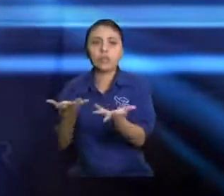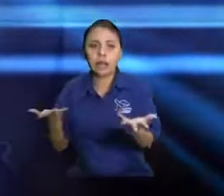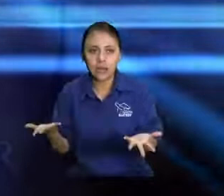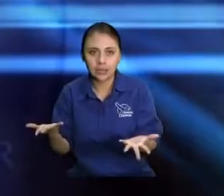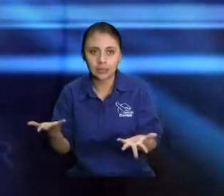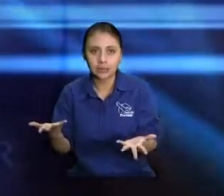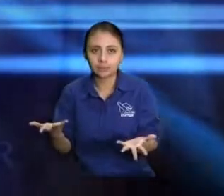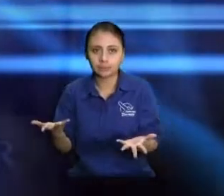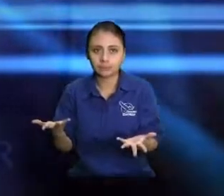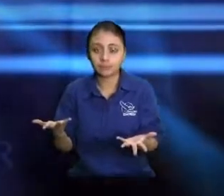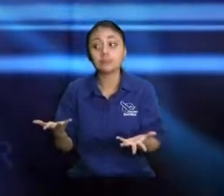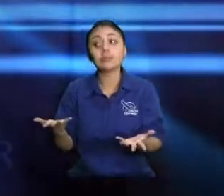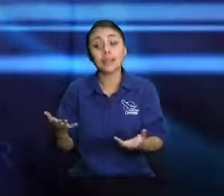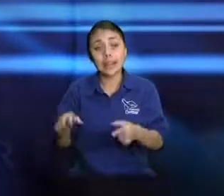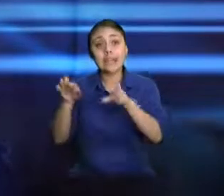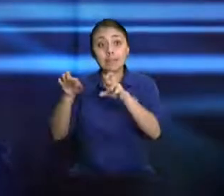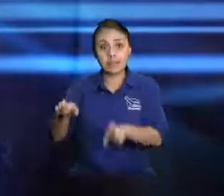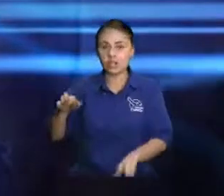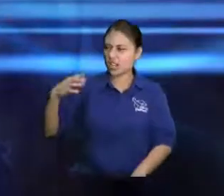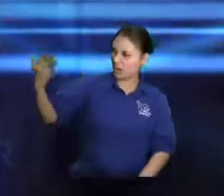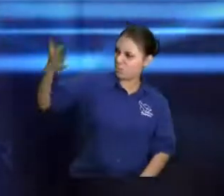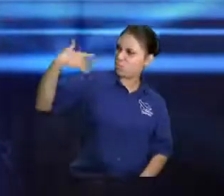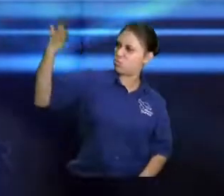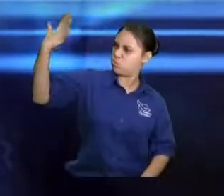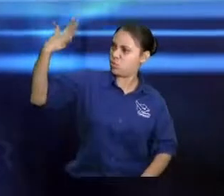Insulta, pero no solo insulta, insulta cuando lo reprenden.